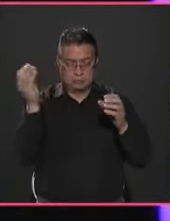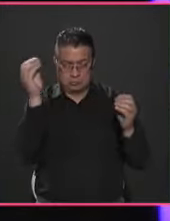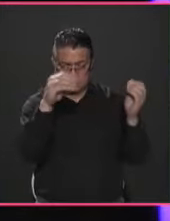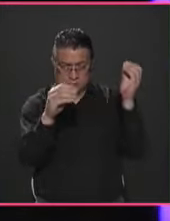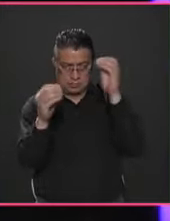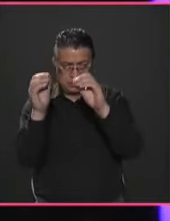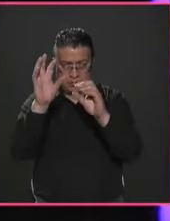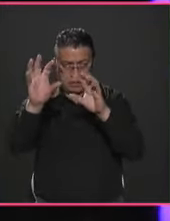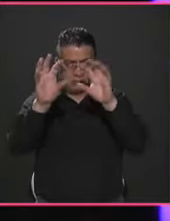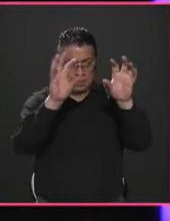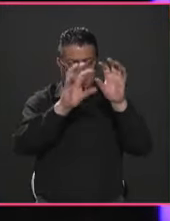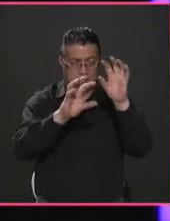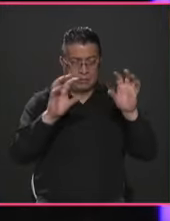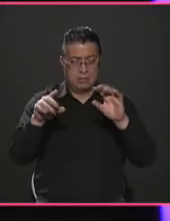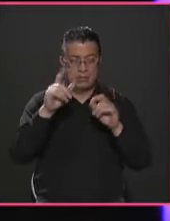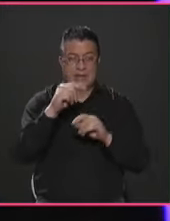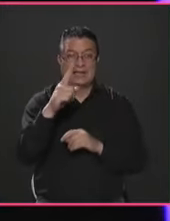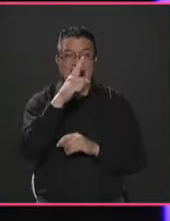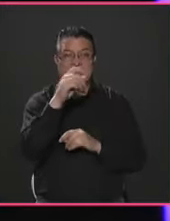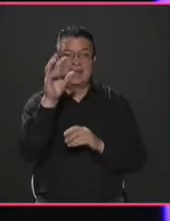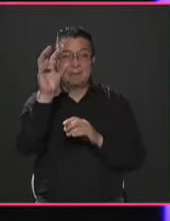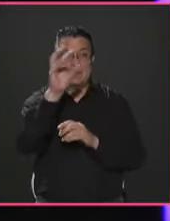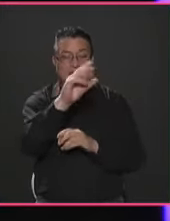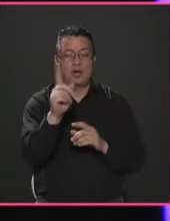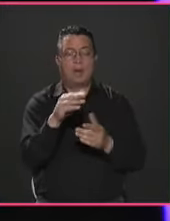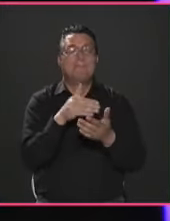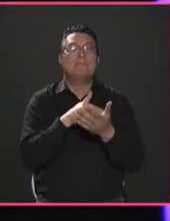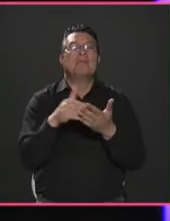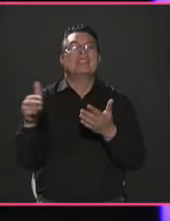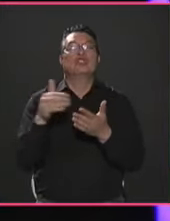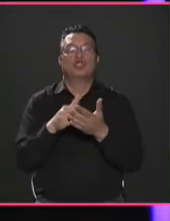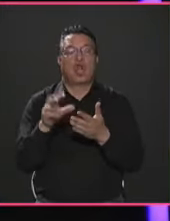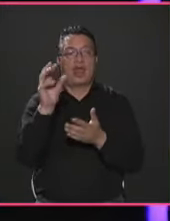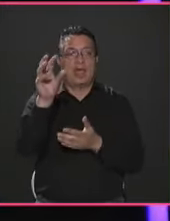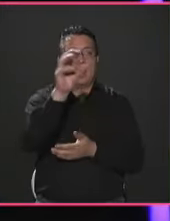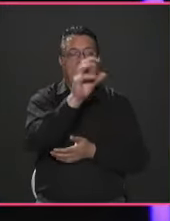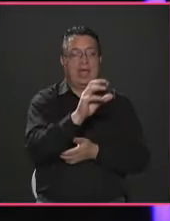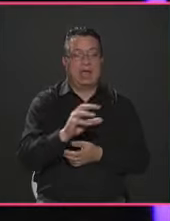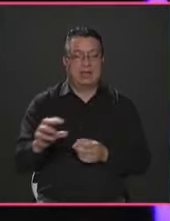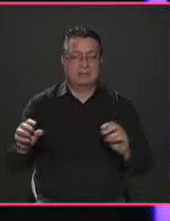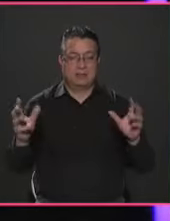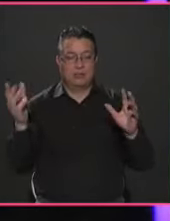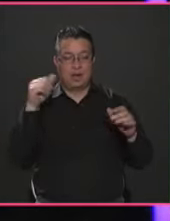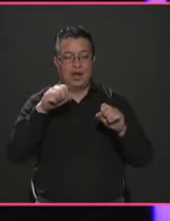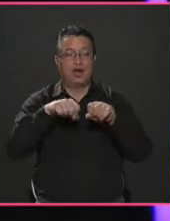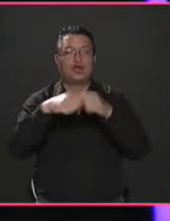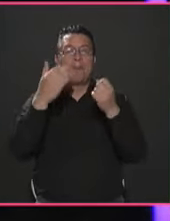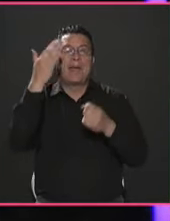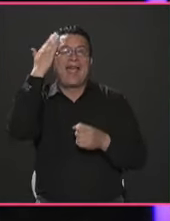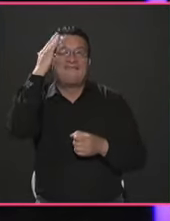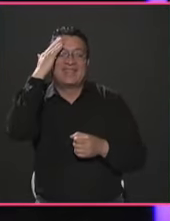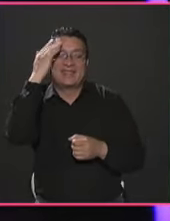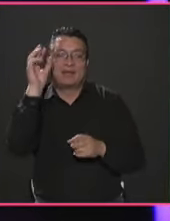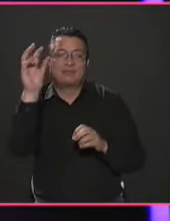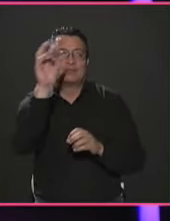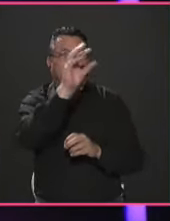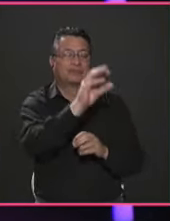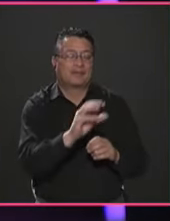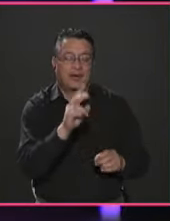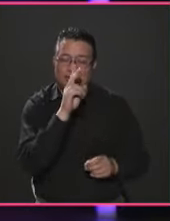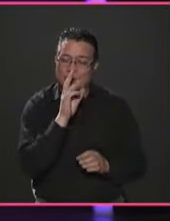pero en vez de de de que tenga 100 piezas con millones de piezas ya entonces como